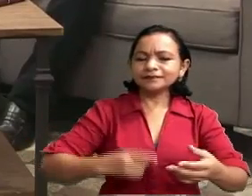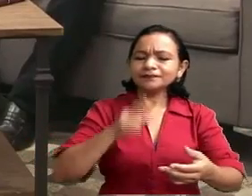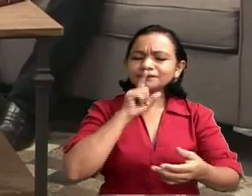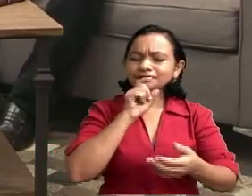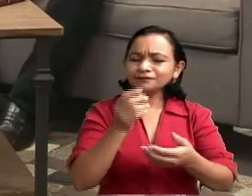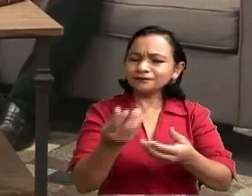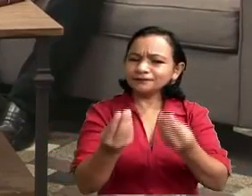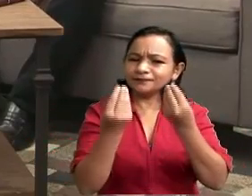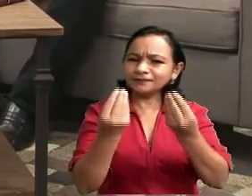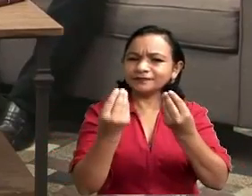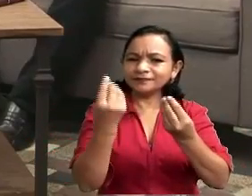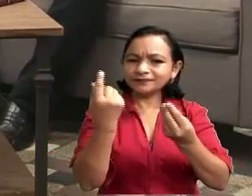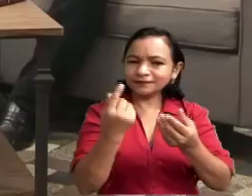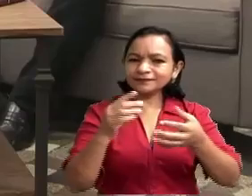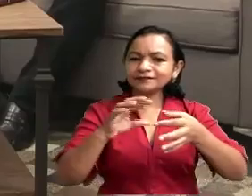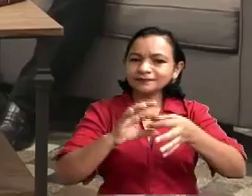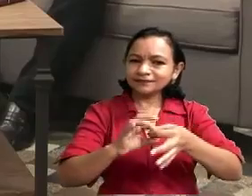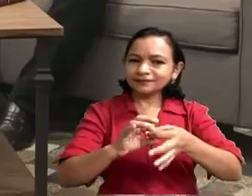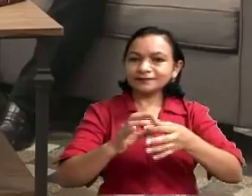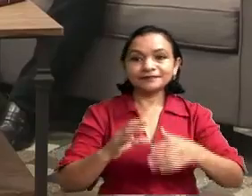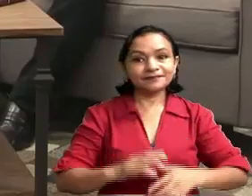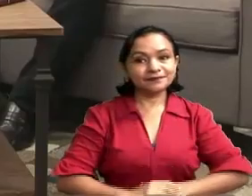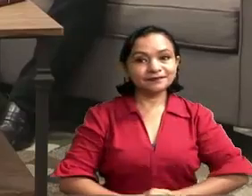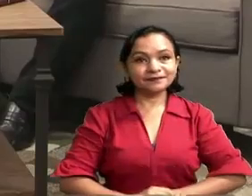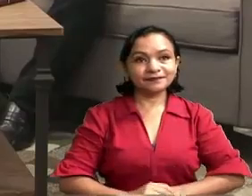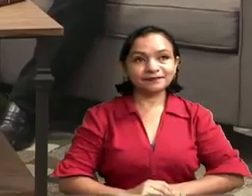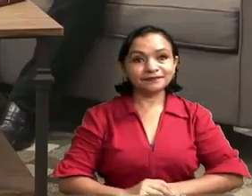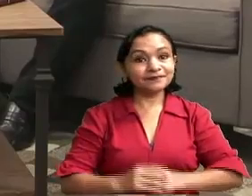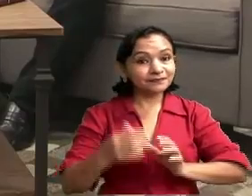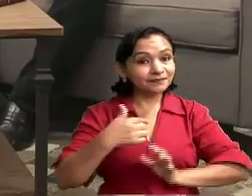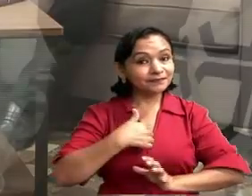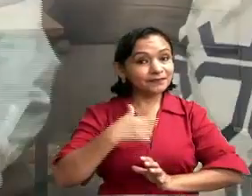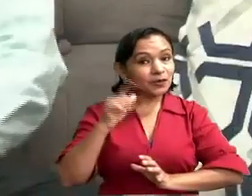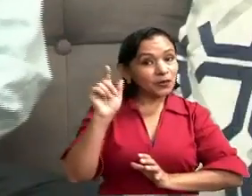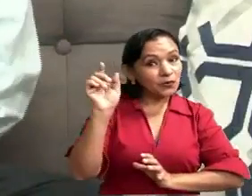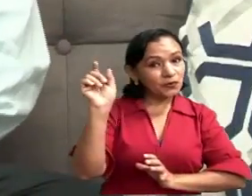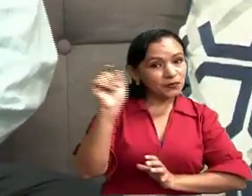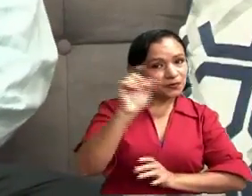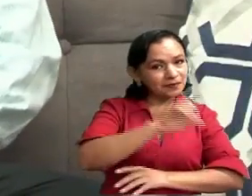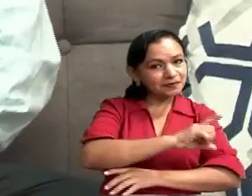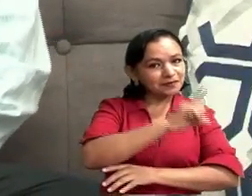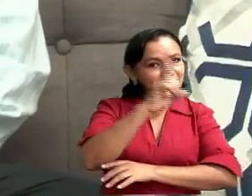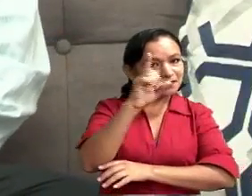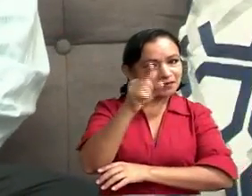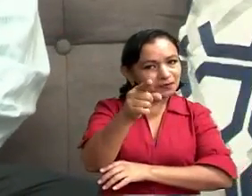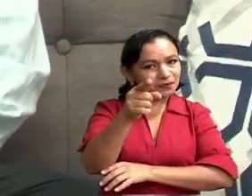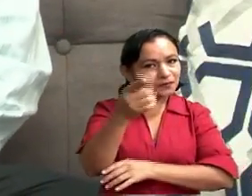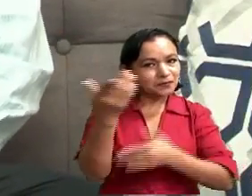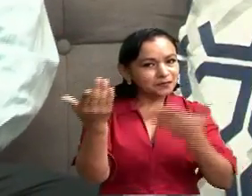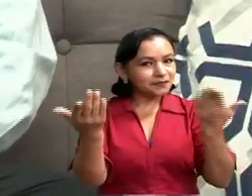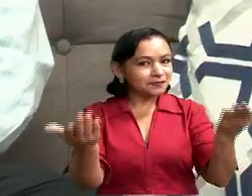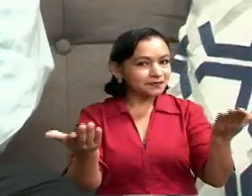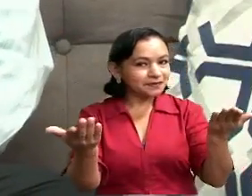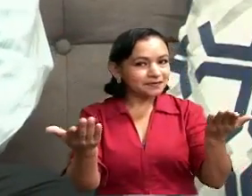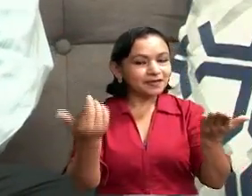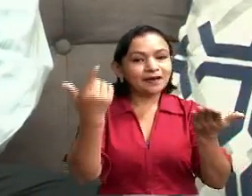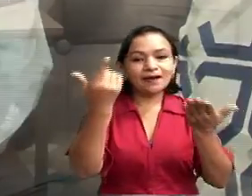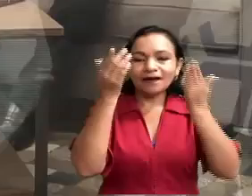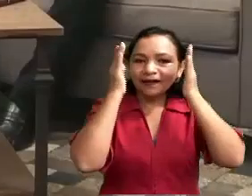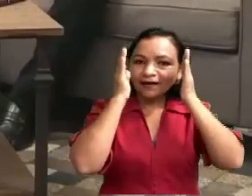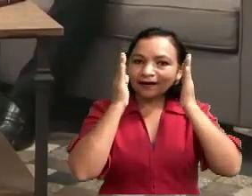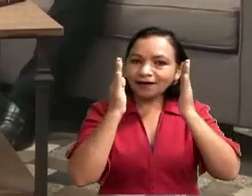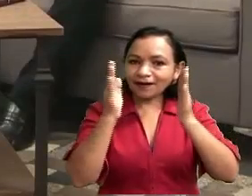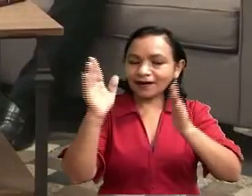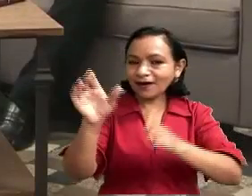nosotros. Bueno, tenía ya algunos días que nos había atendido en